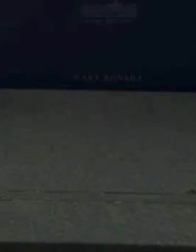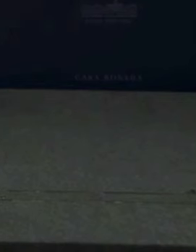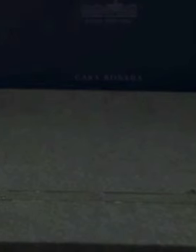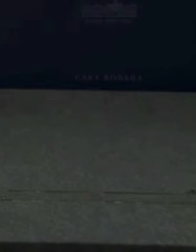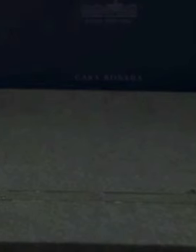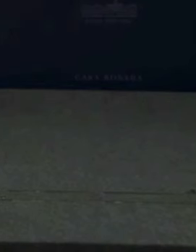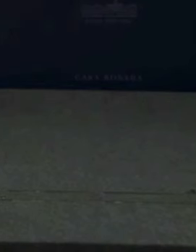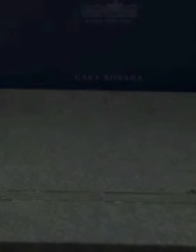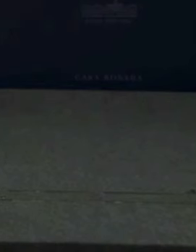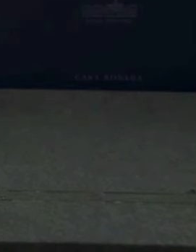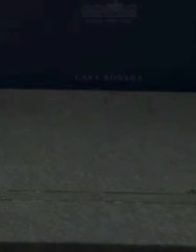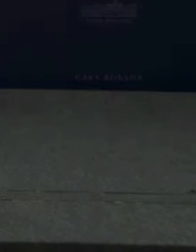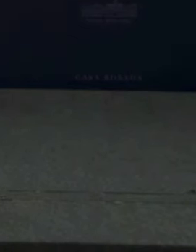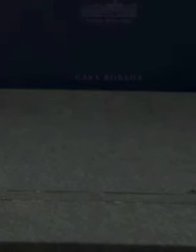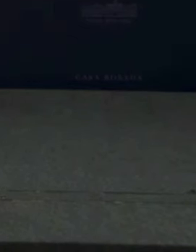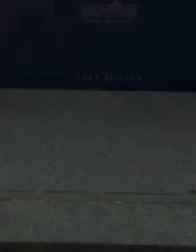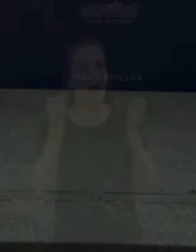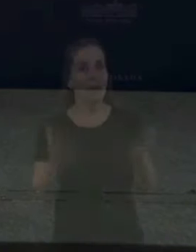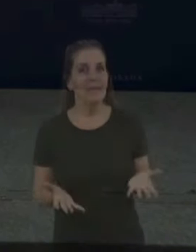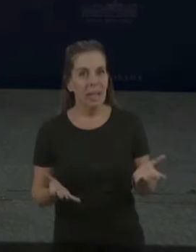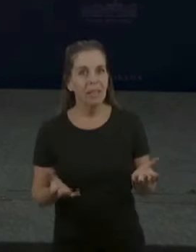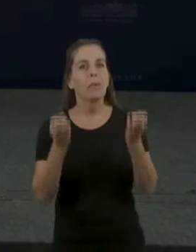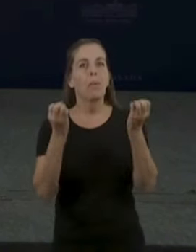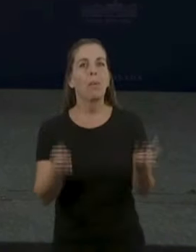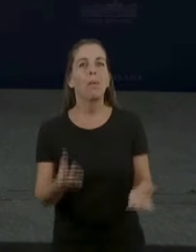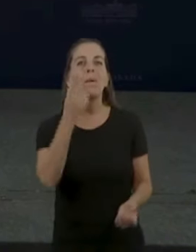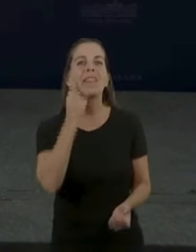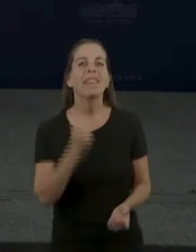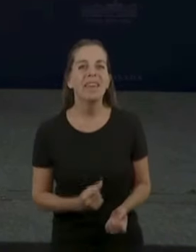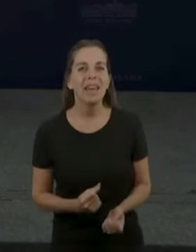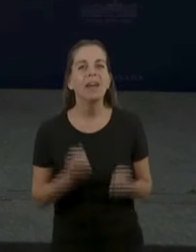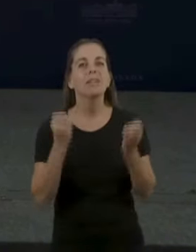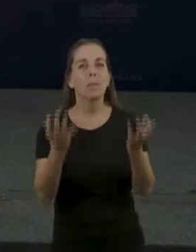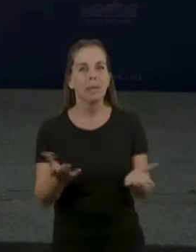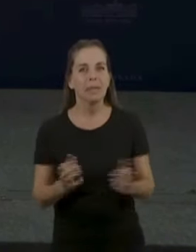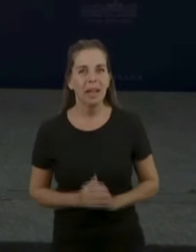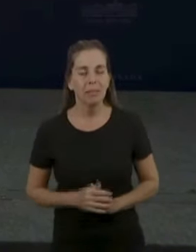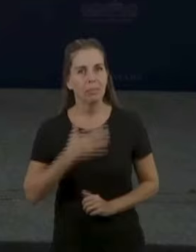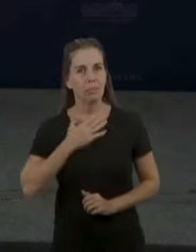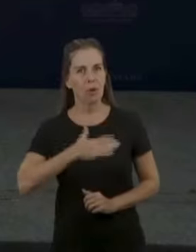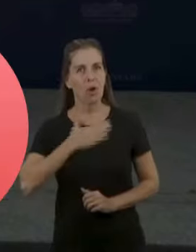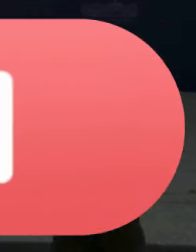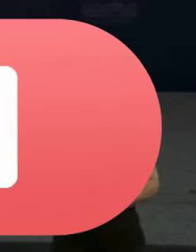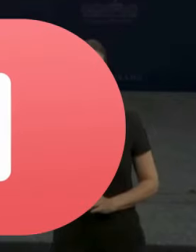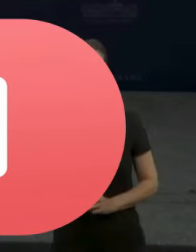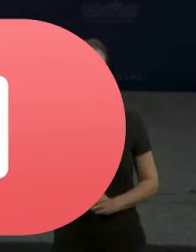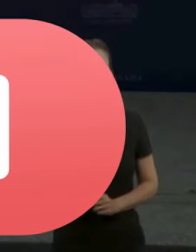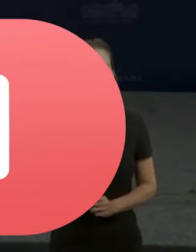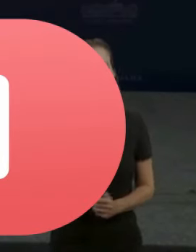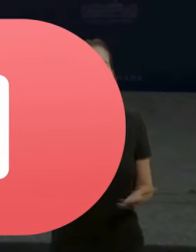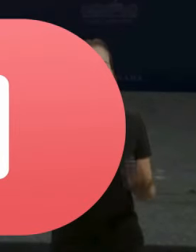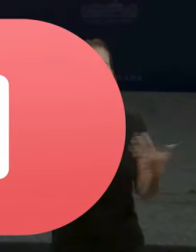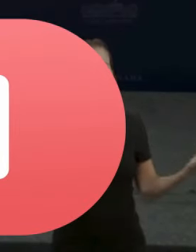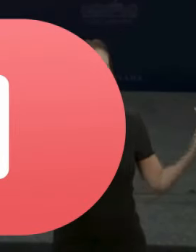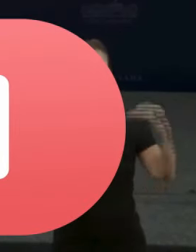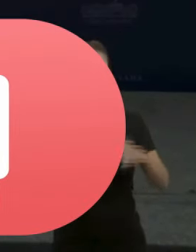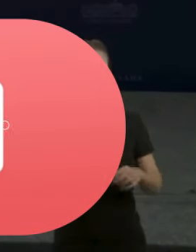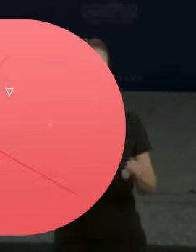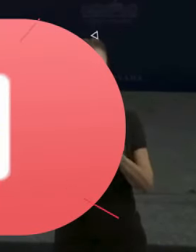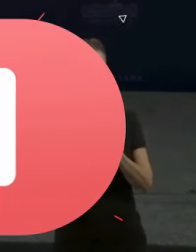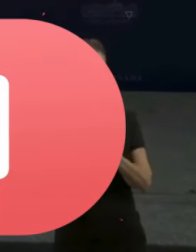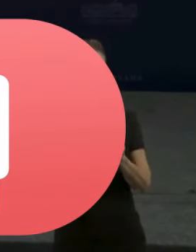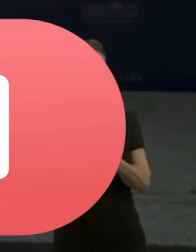Bueno cómo andan bien Buen día me alegro que hayan podido llegar al trabajo y que por supuesto